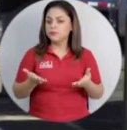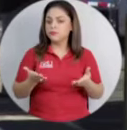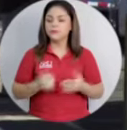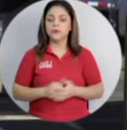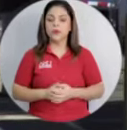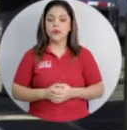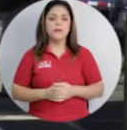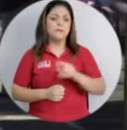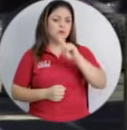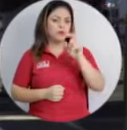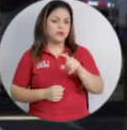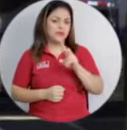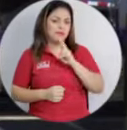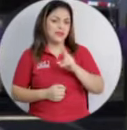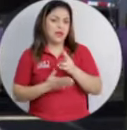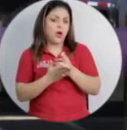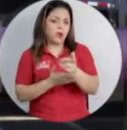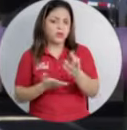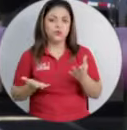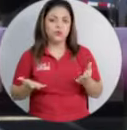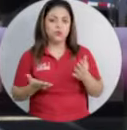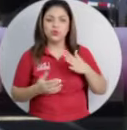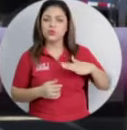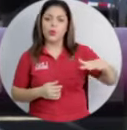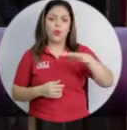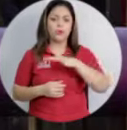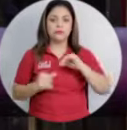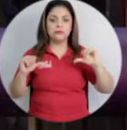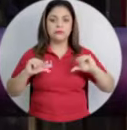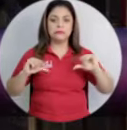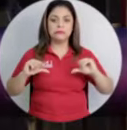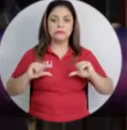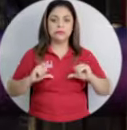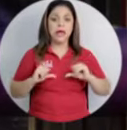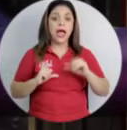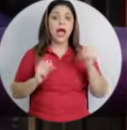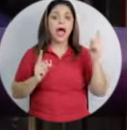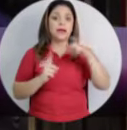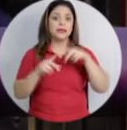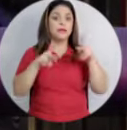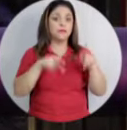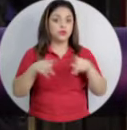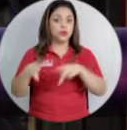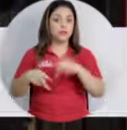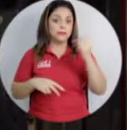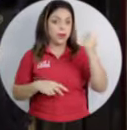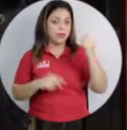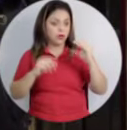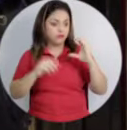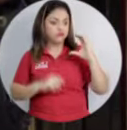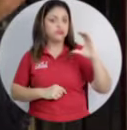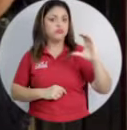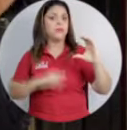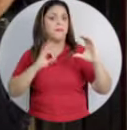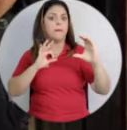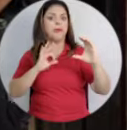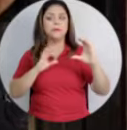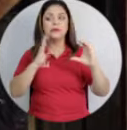todos estamos mal. O sea, es más, hasta los que tienen altos niveles de ingreso usted los ve que están reduciendo sus